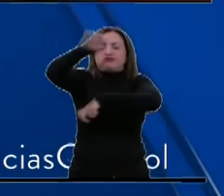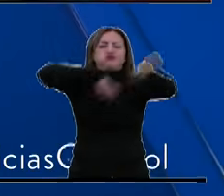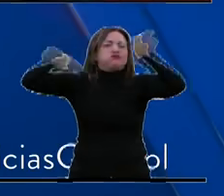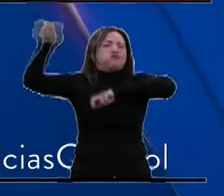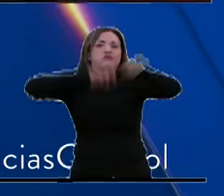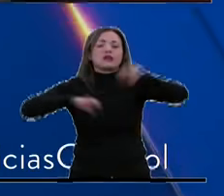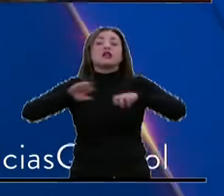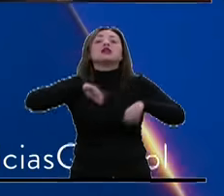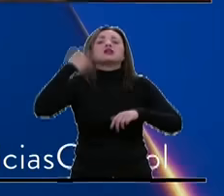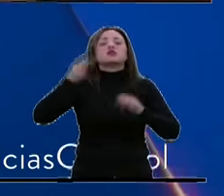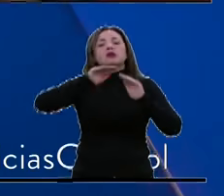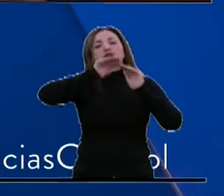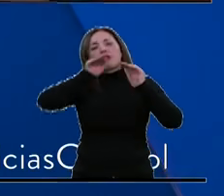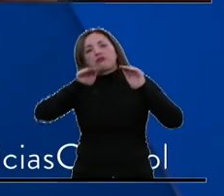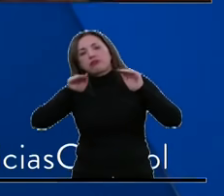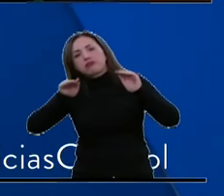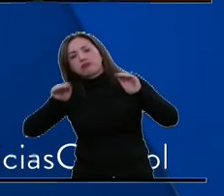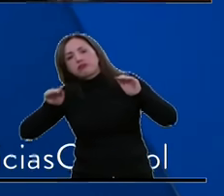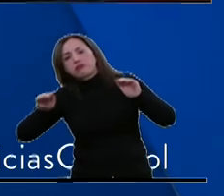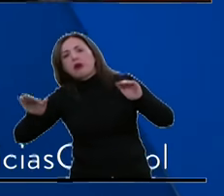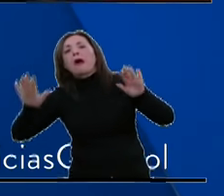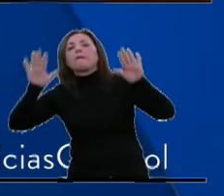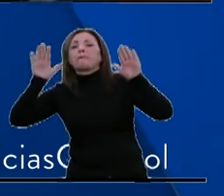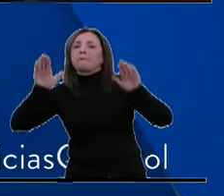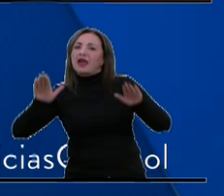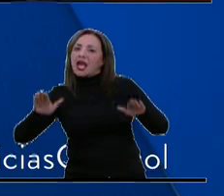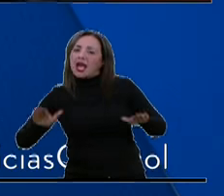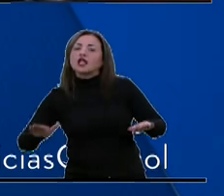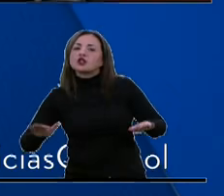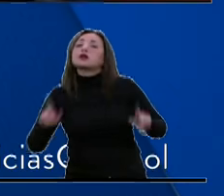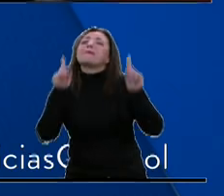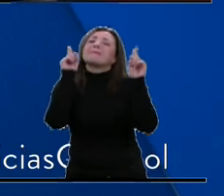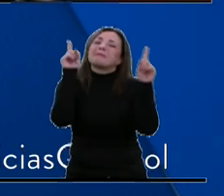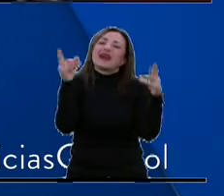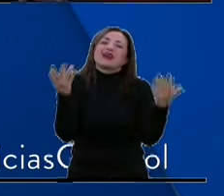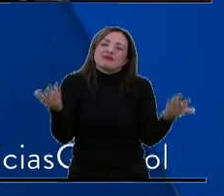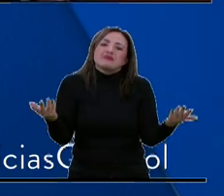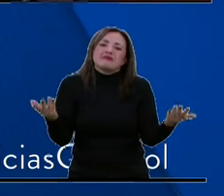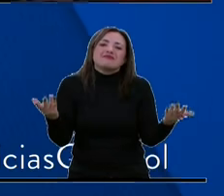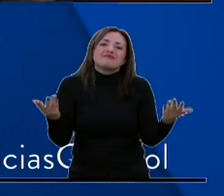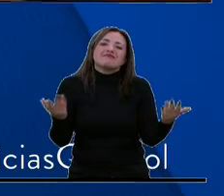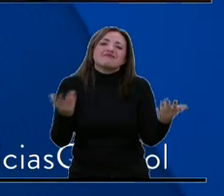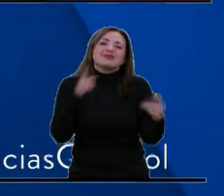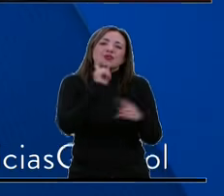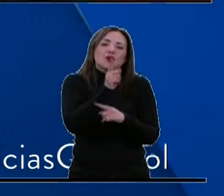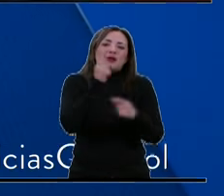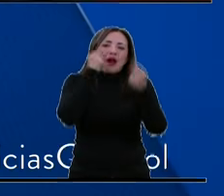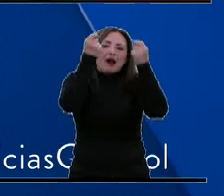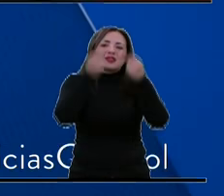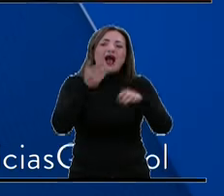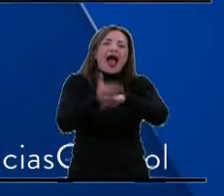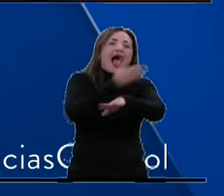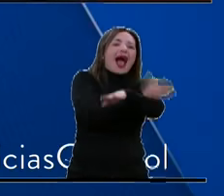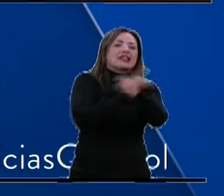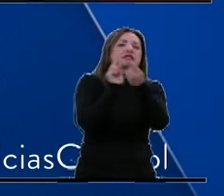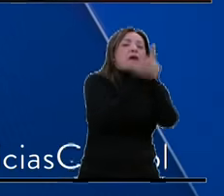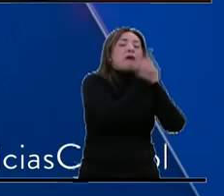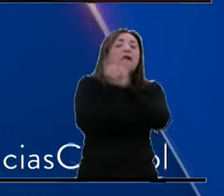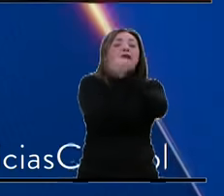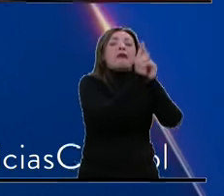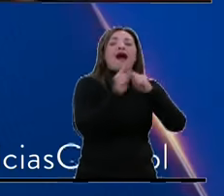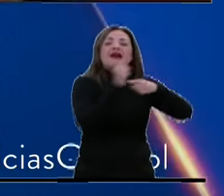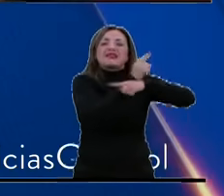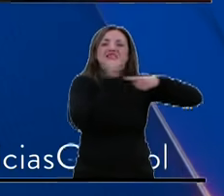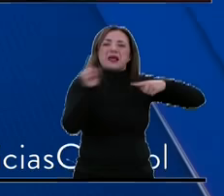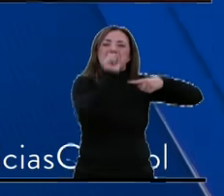descenso de la movilidad pero por supuesto queda ese es el número importante de interacciones en la primera semana de